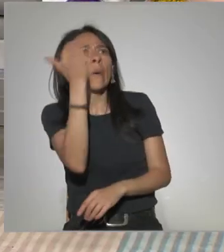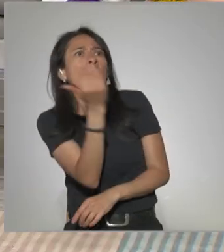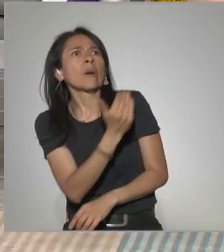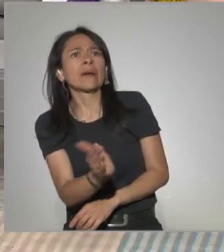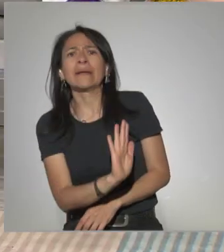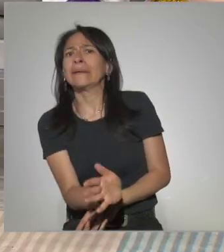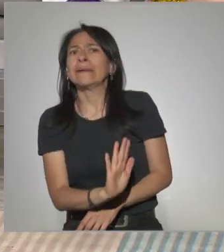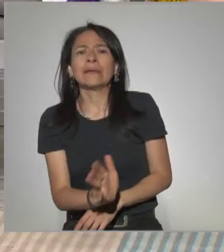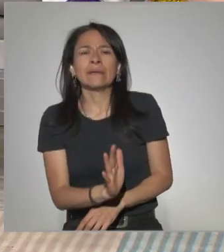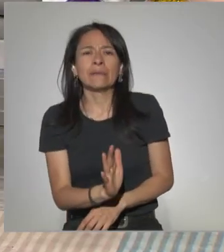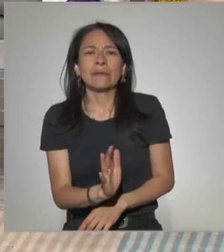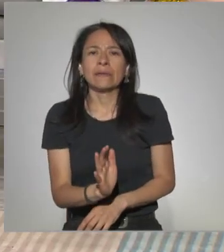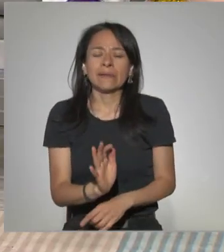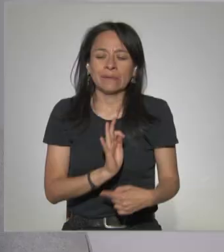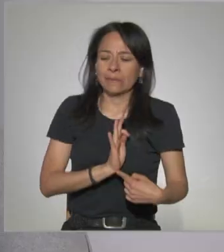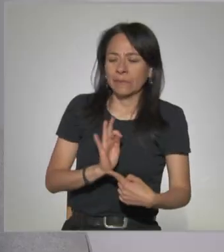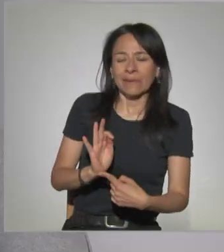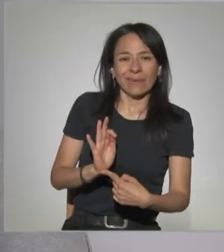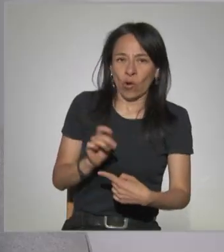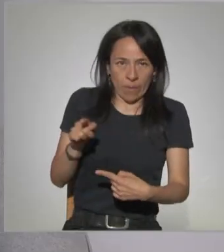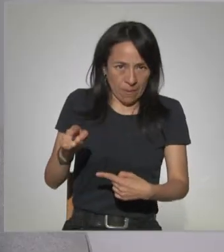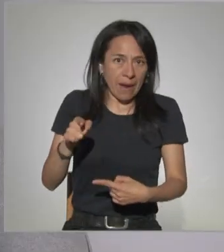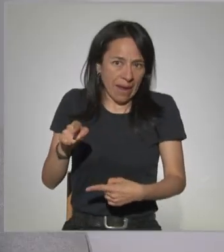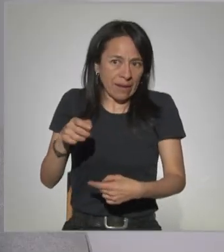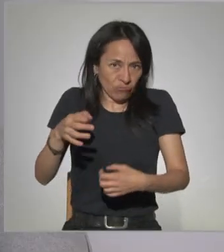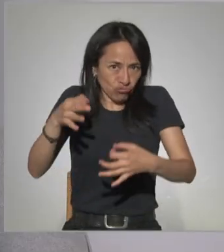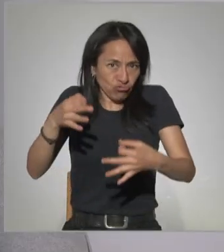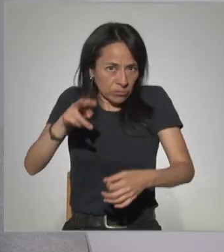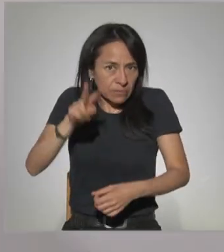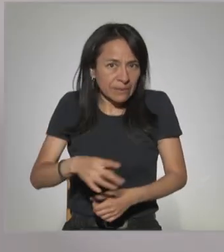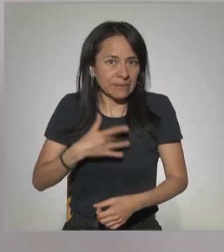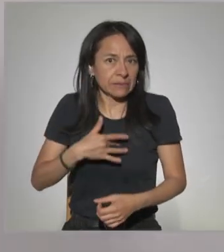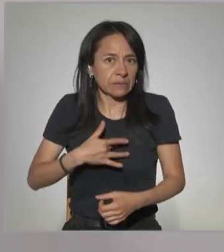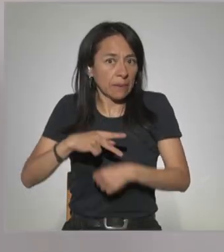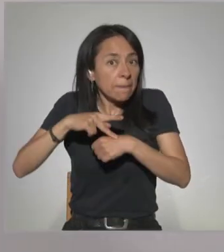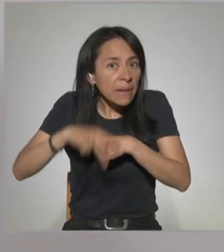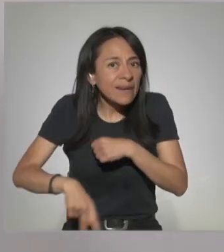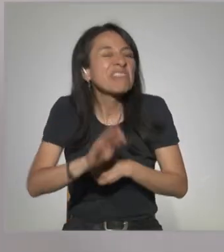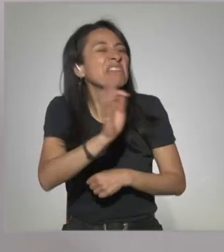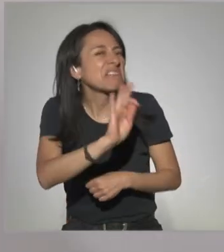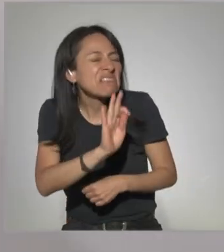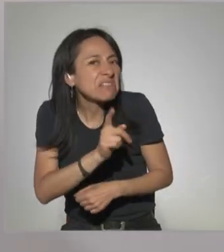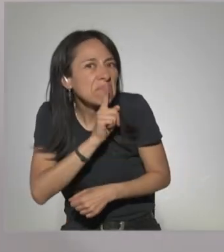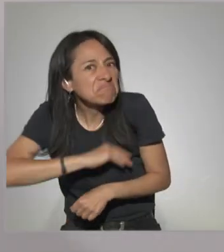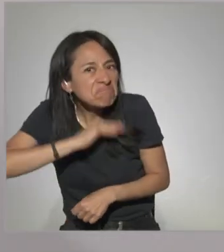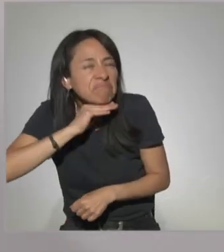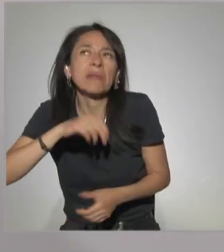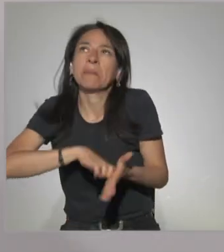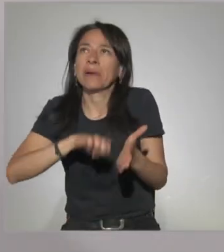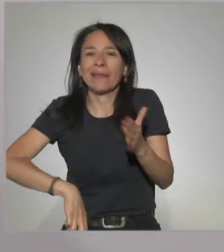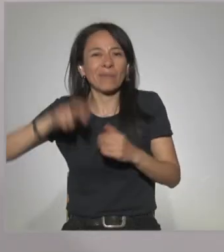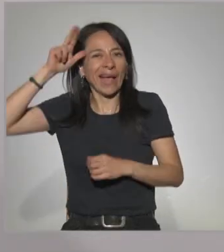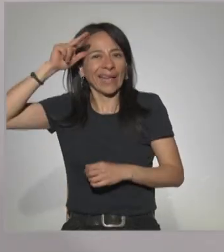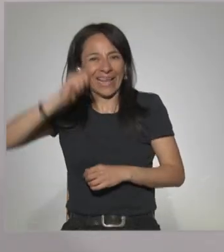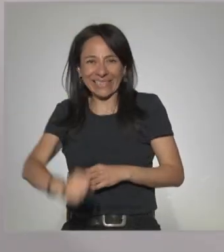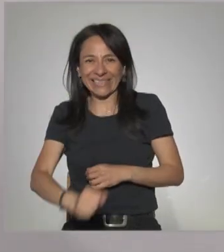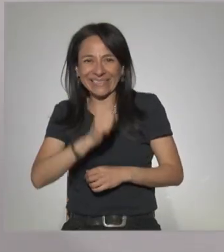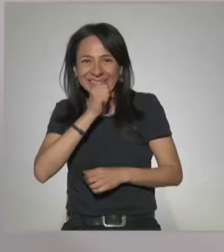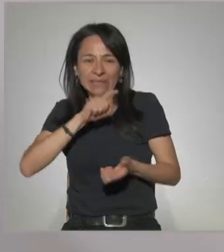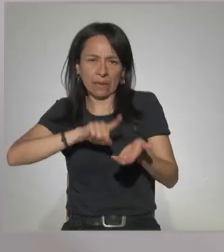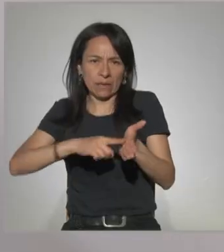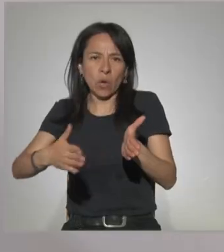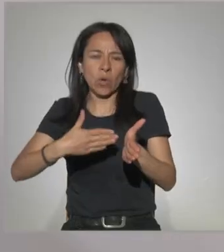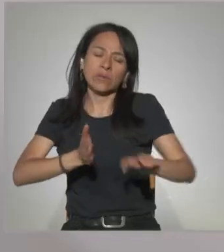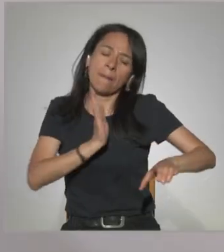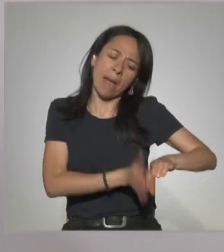posible, seguro, un peligro. Y a lo mejor no está ni pasando, como decía, estoy cortando la zanahoria en la cocina, pero